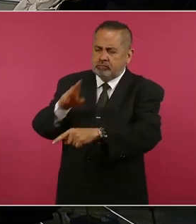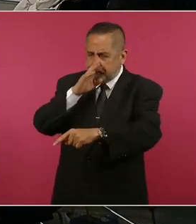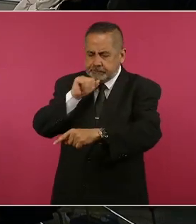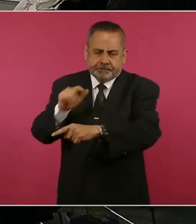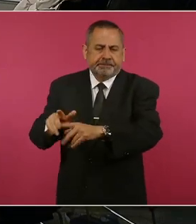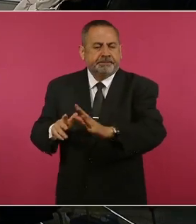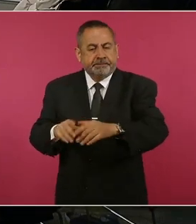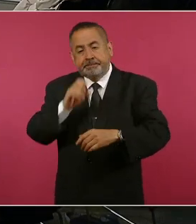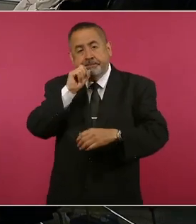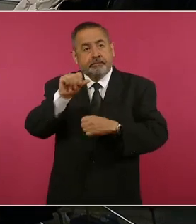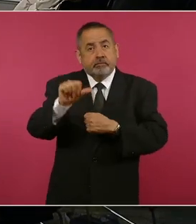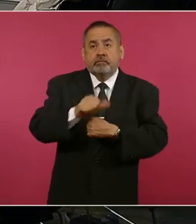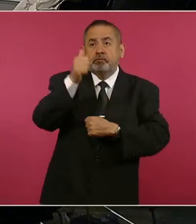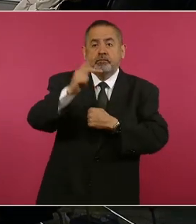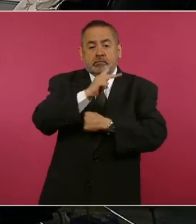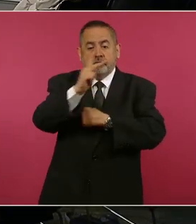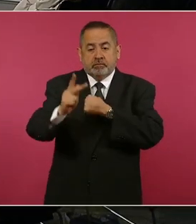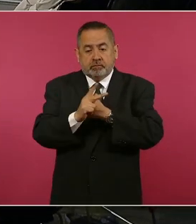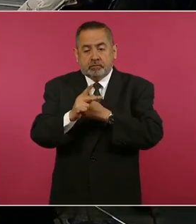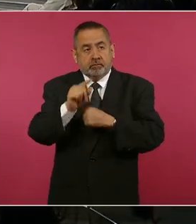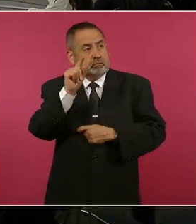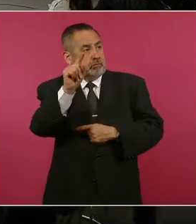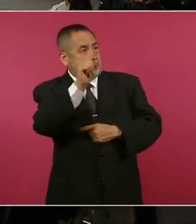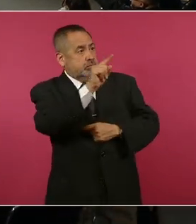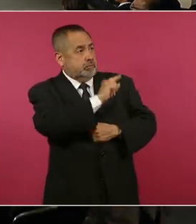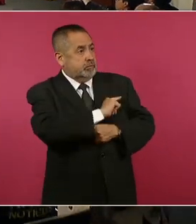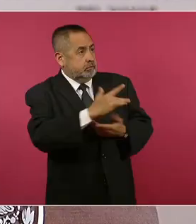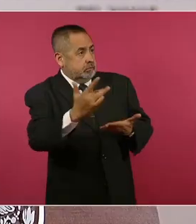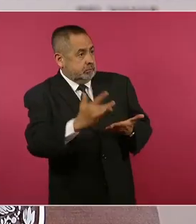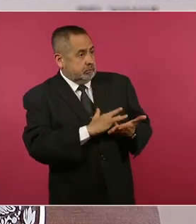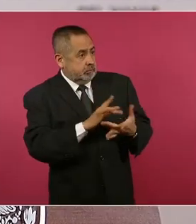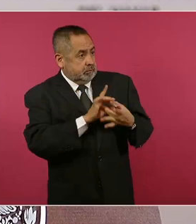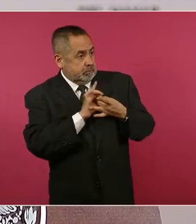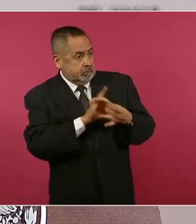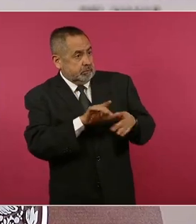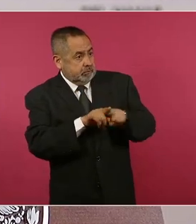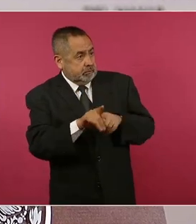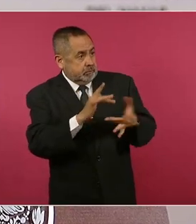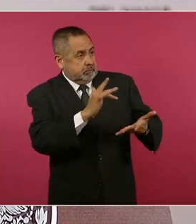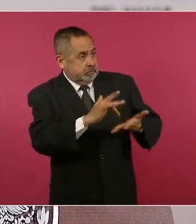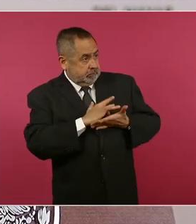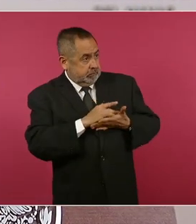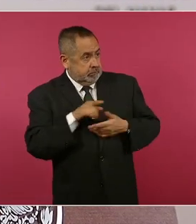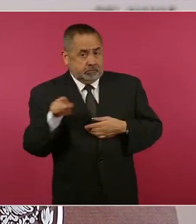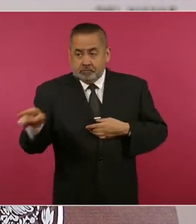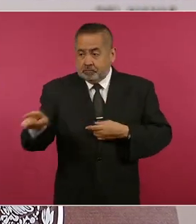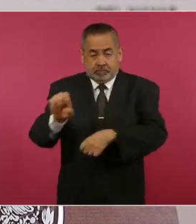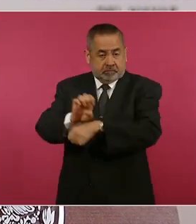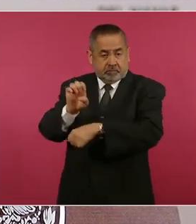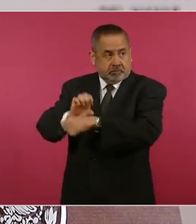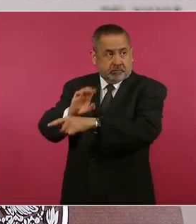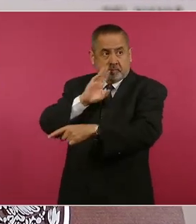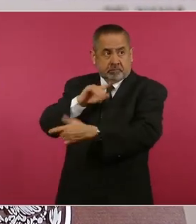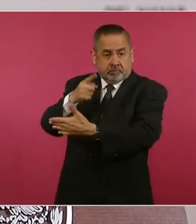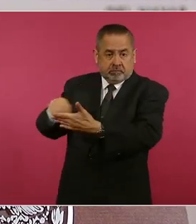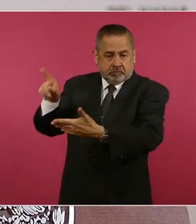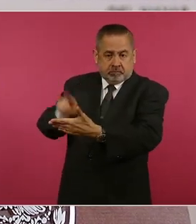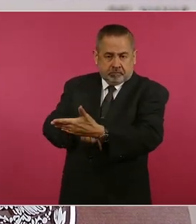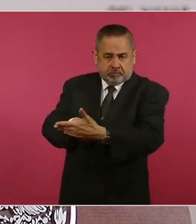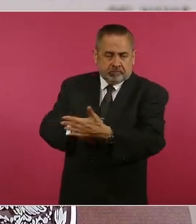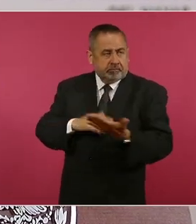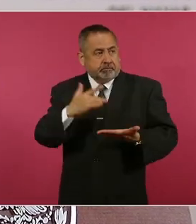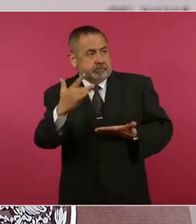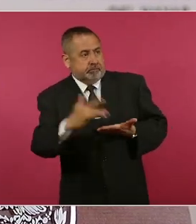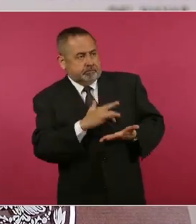gobiernos de otros países hermanos, que eso es lo que ha venido pasando,